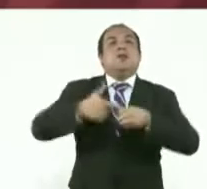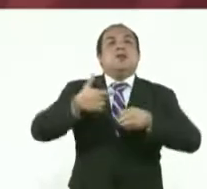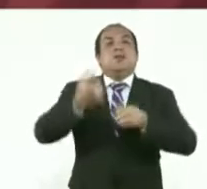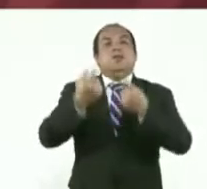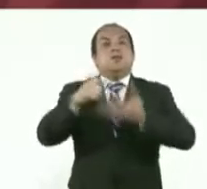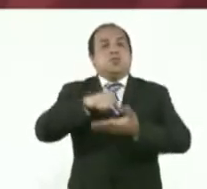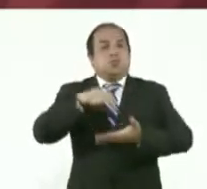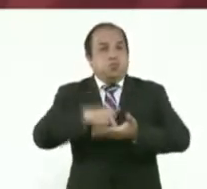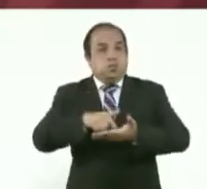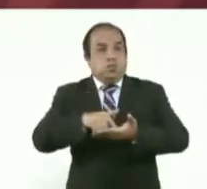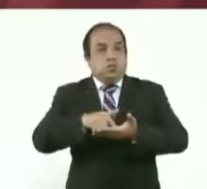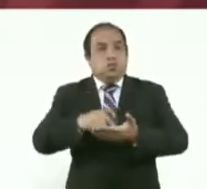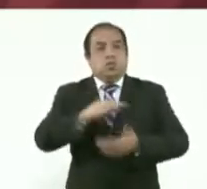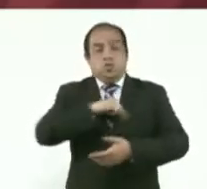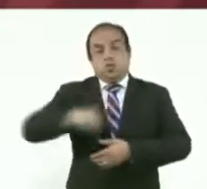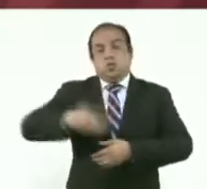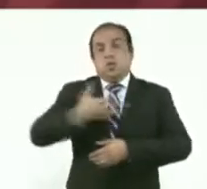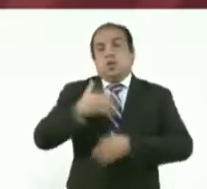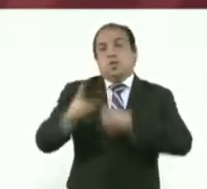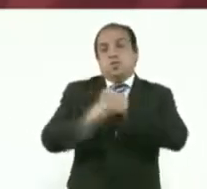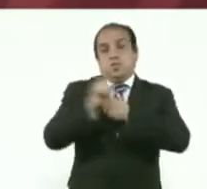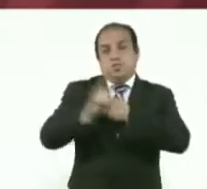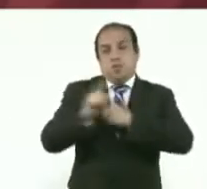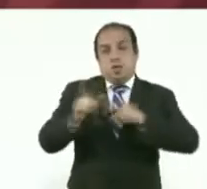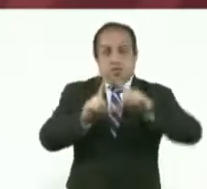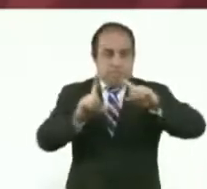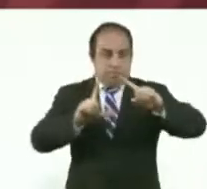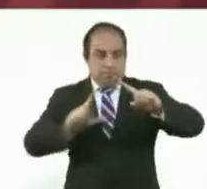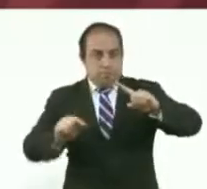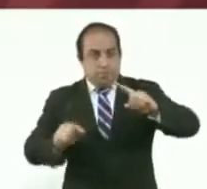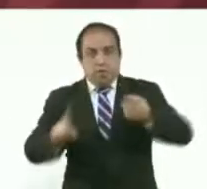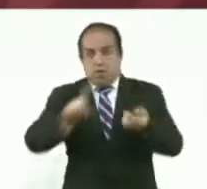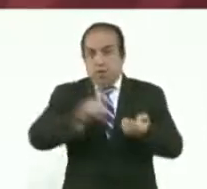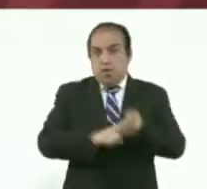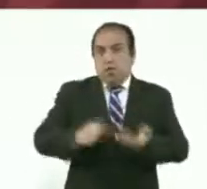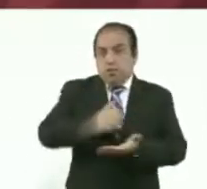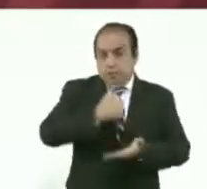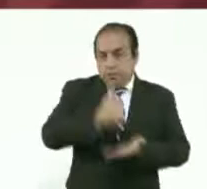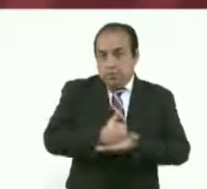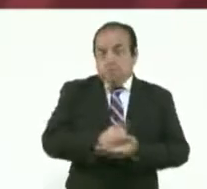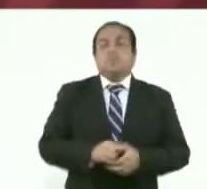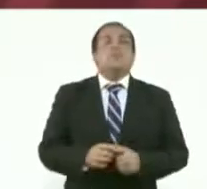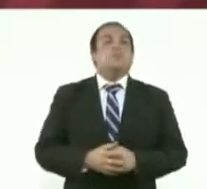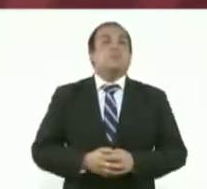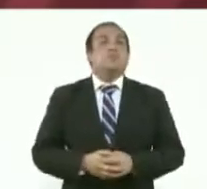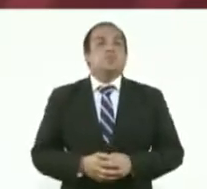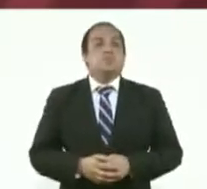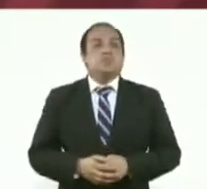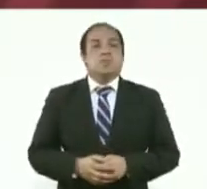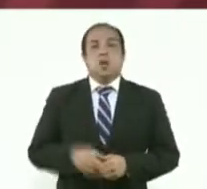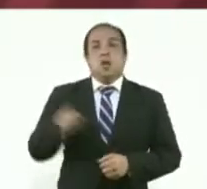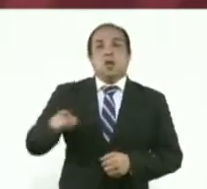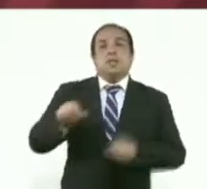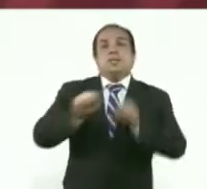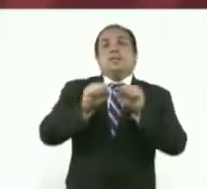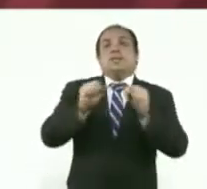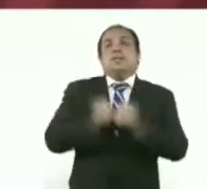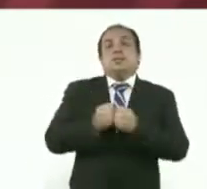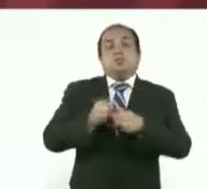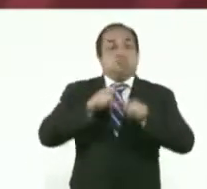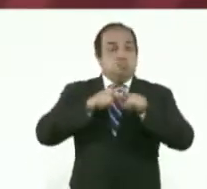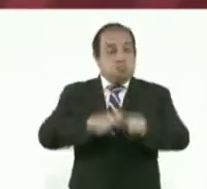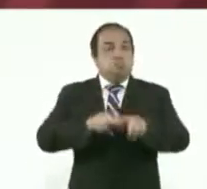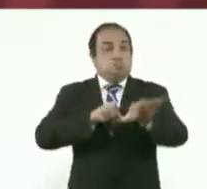gasolineras o en las gasolineras cuando tuvimos este problema en todo el país y en particular en la ciudad, y ese sistema está vigente.